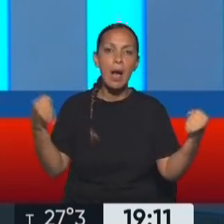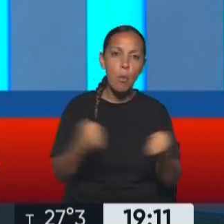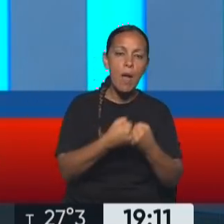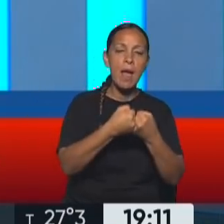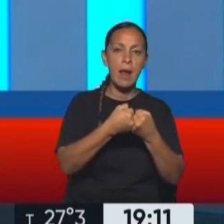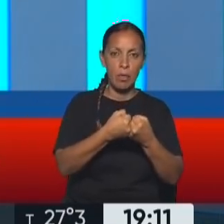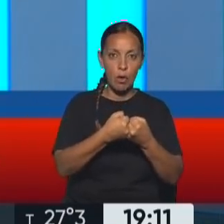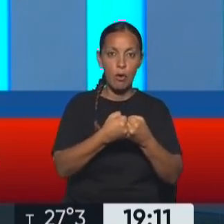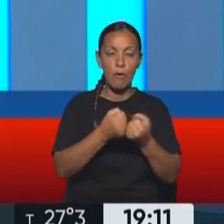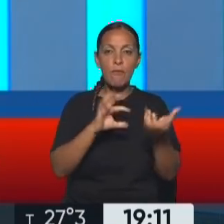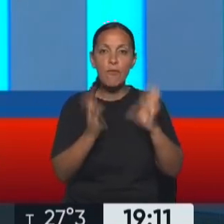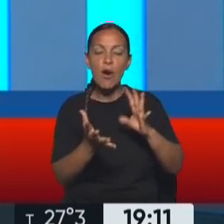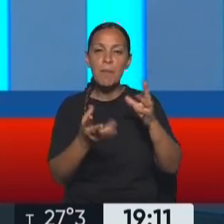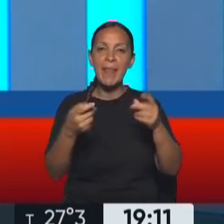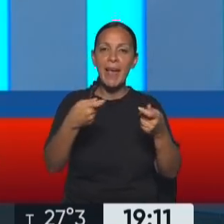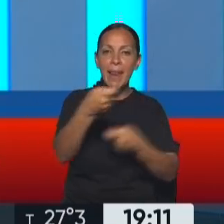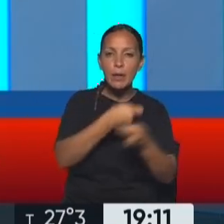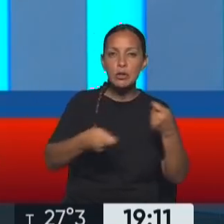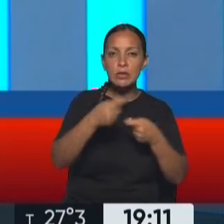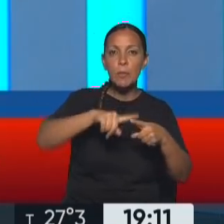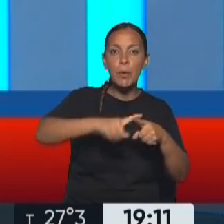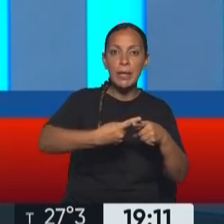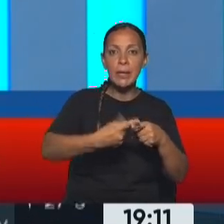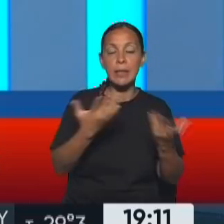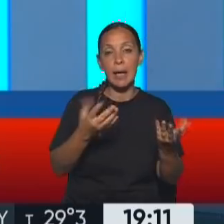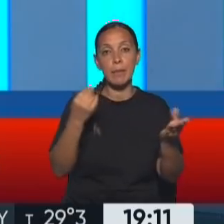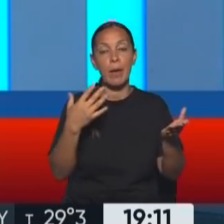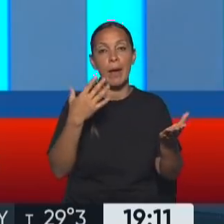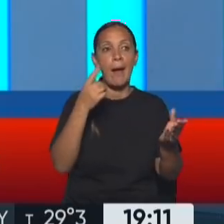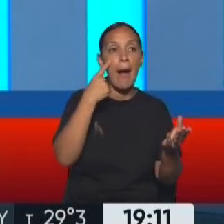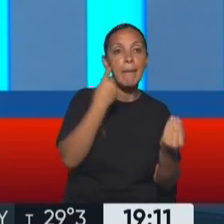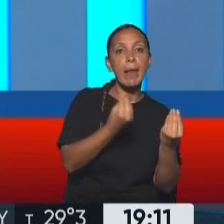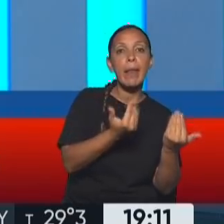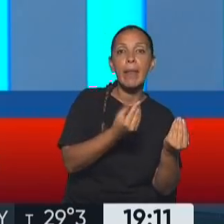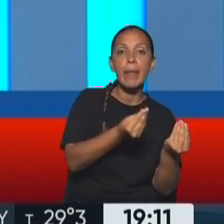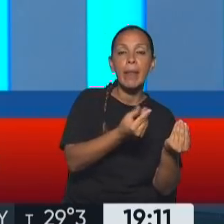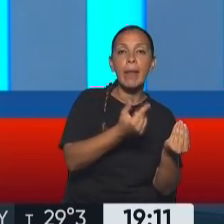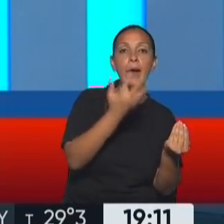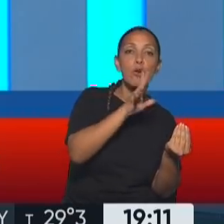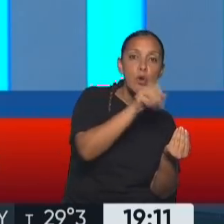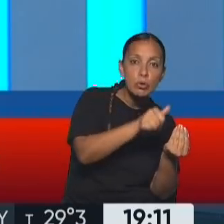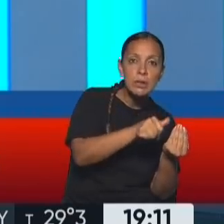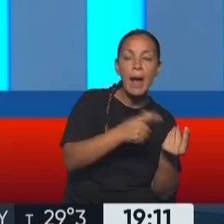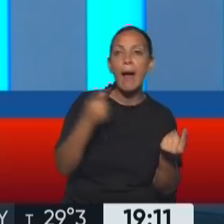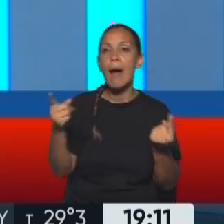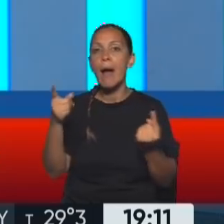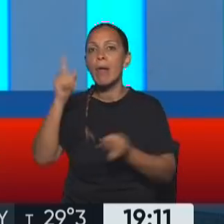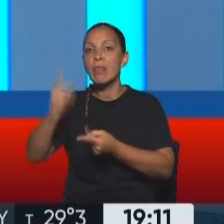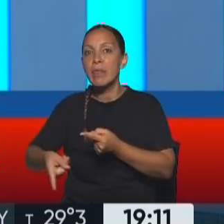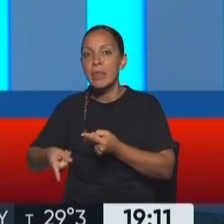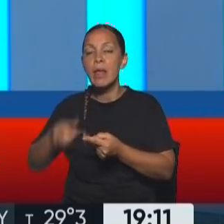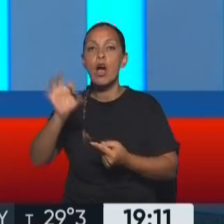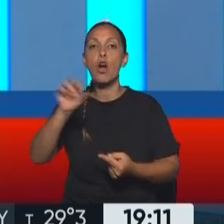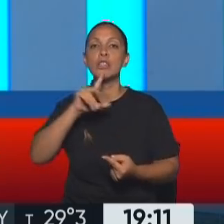de vía de negociación política para las pretensiones que tiene Rusia, para las imposiciones que está ordenando la